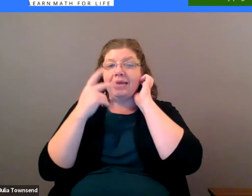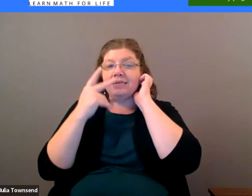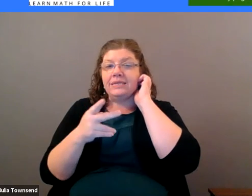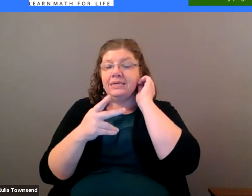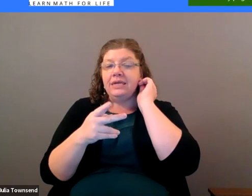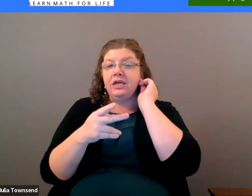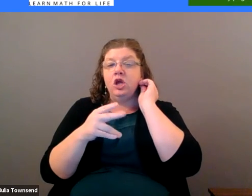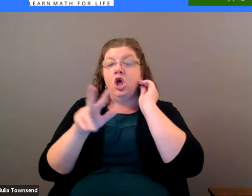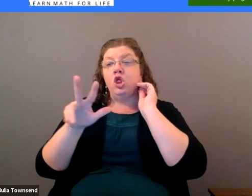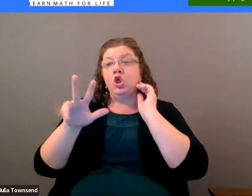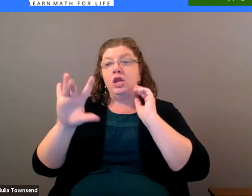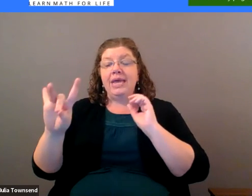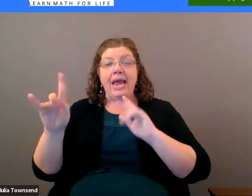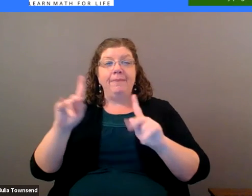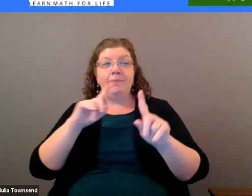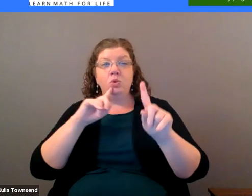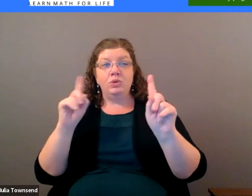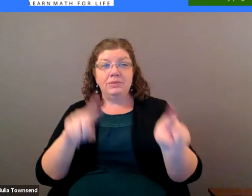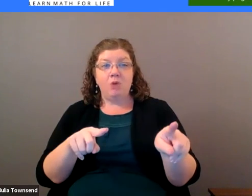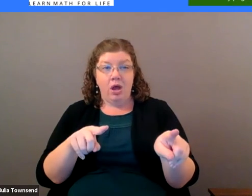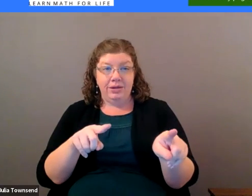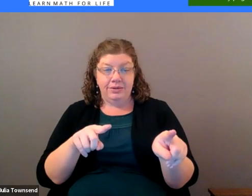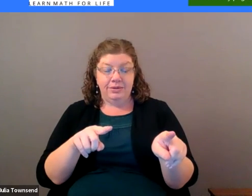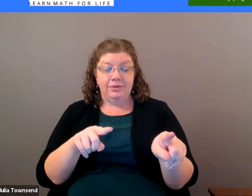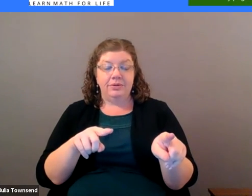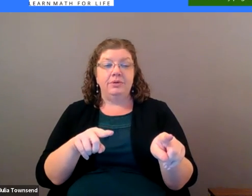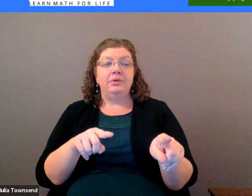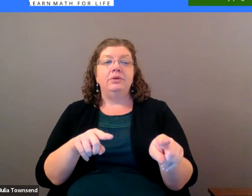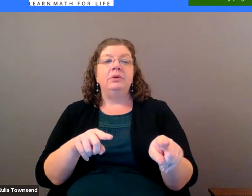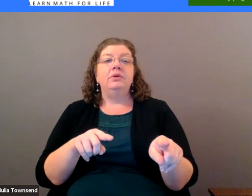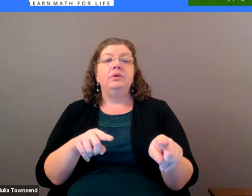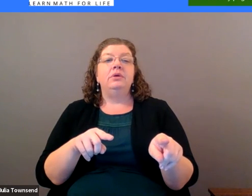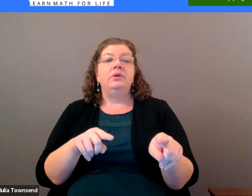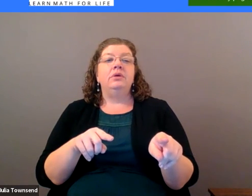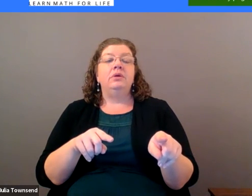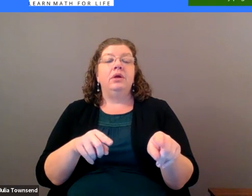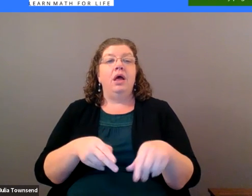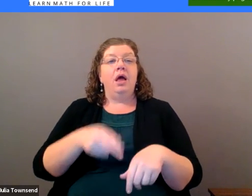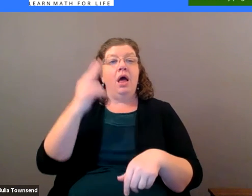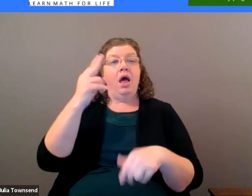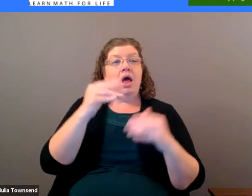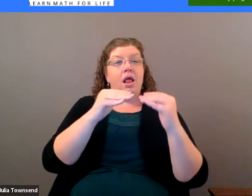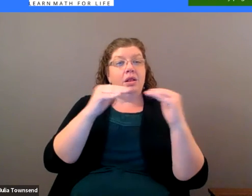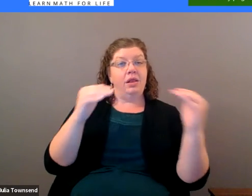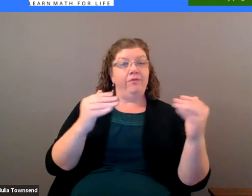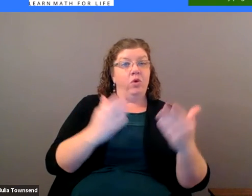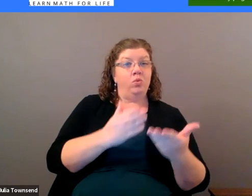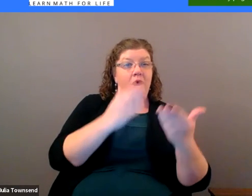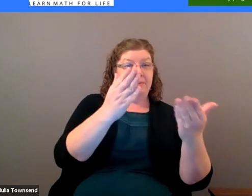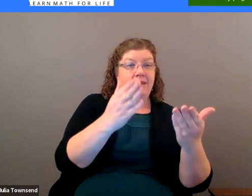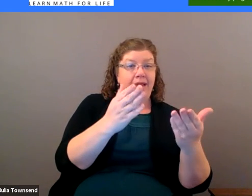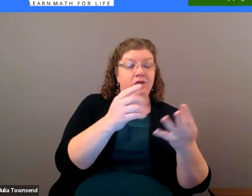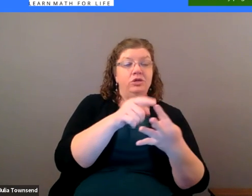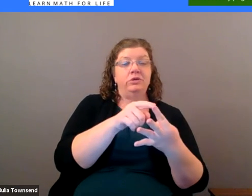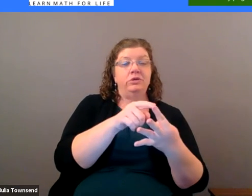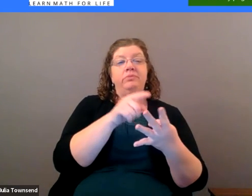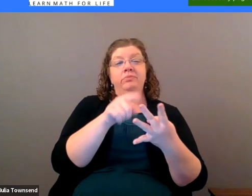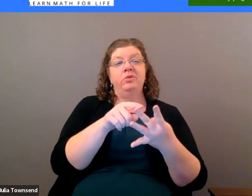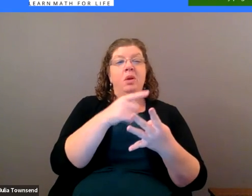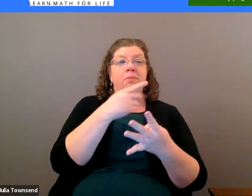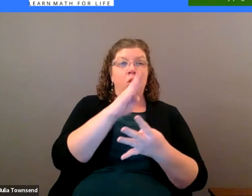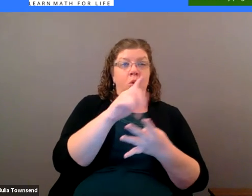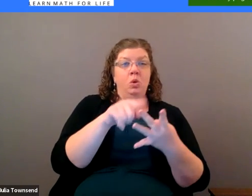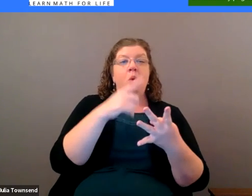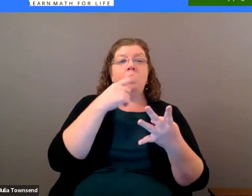de los 38 maestros que respondieron, hay un alto nivel de recomendación.